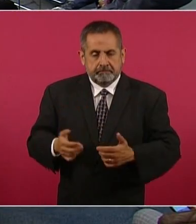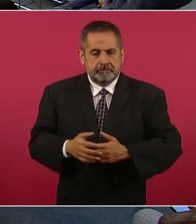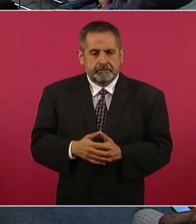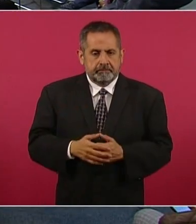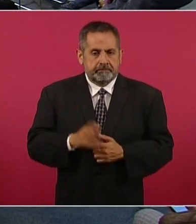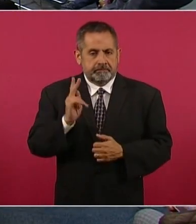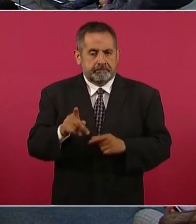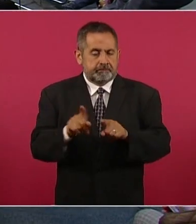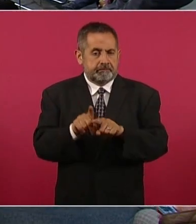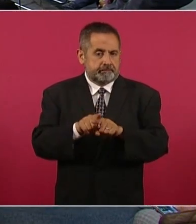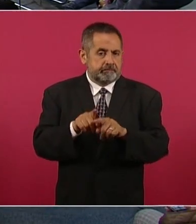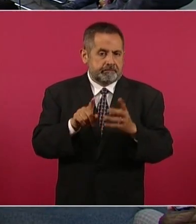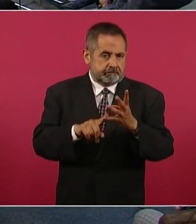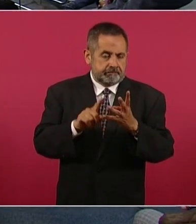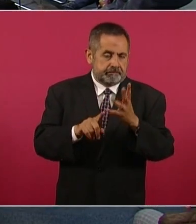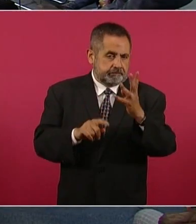precisamente